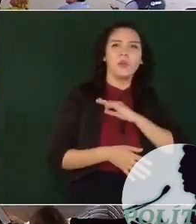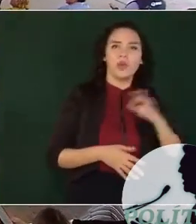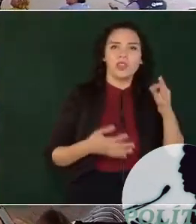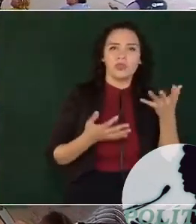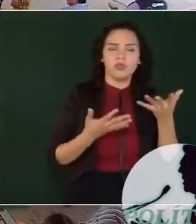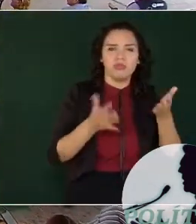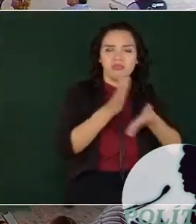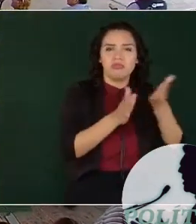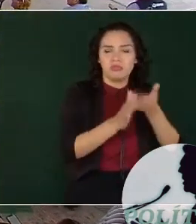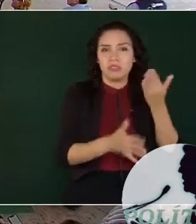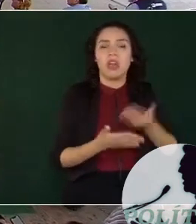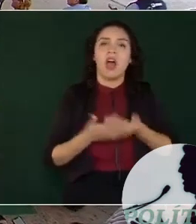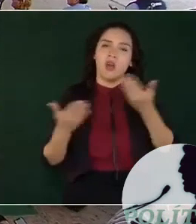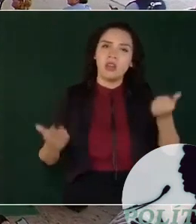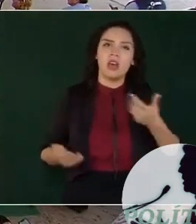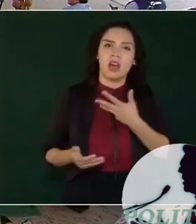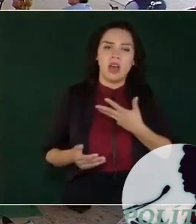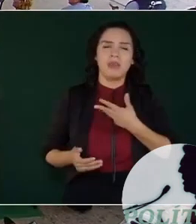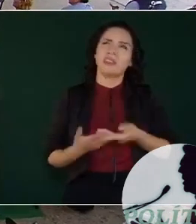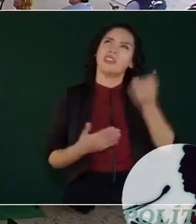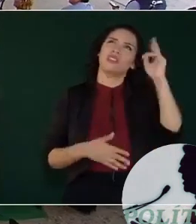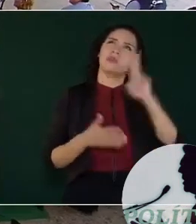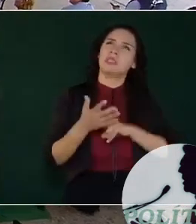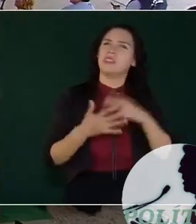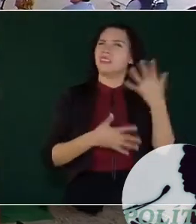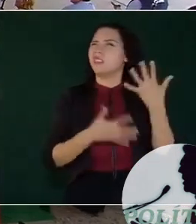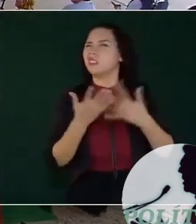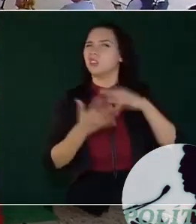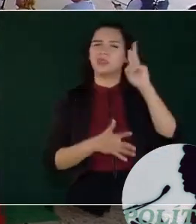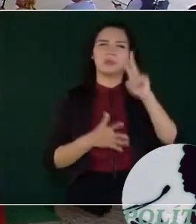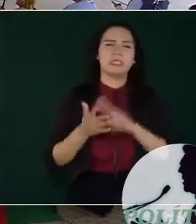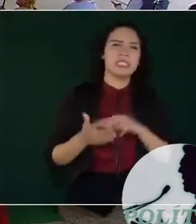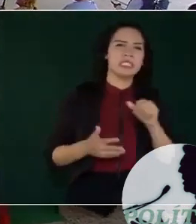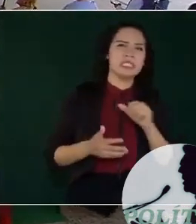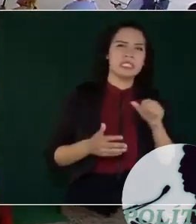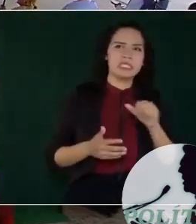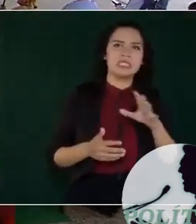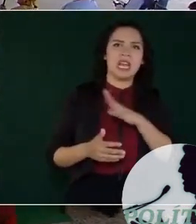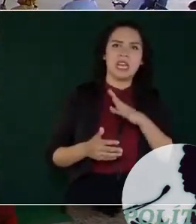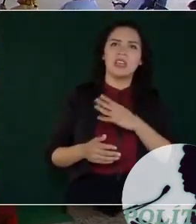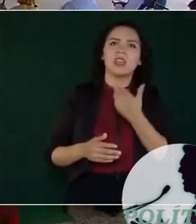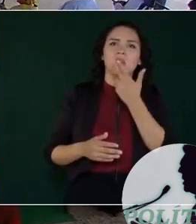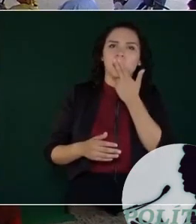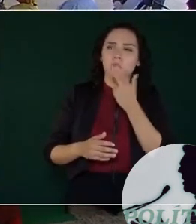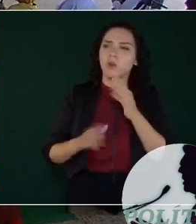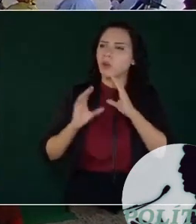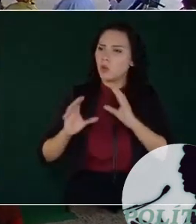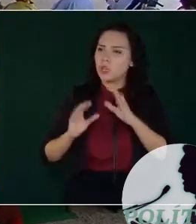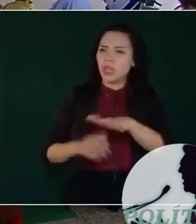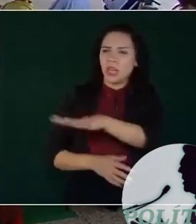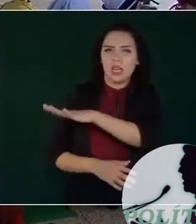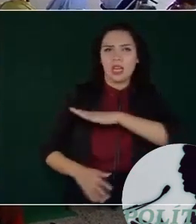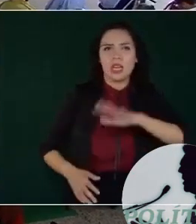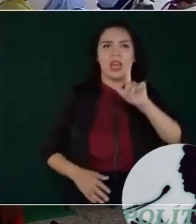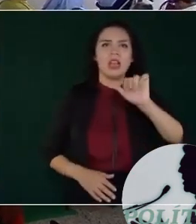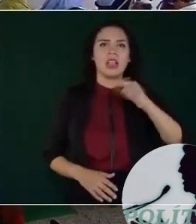2015, 2016 emitió la Corte protegiendo el manglar de la Laguna del Carpintero. Otra